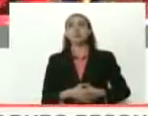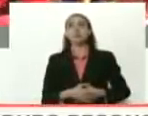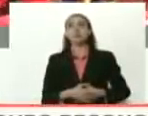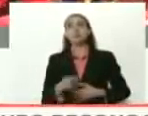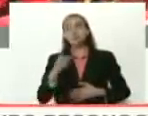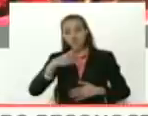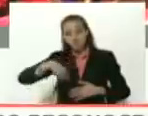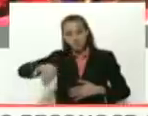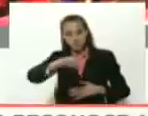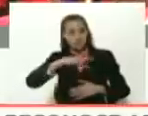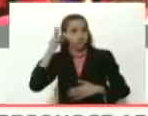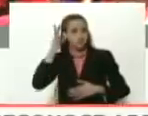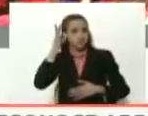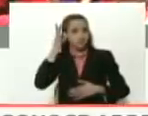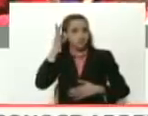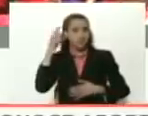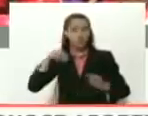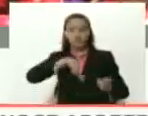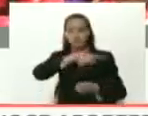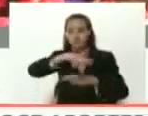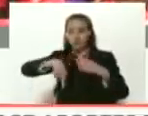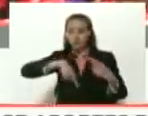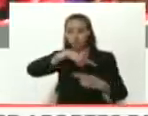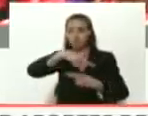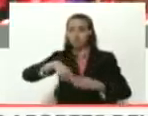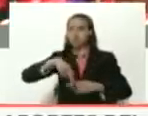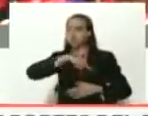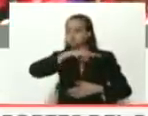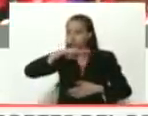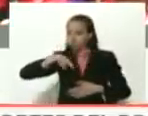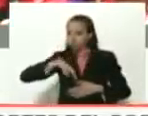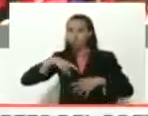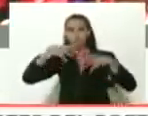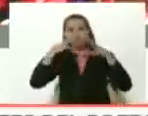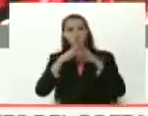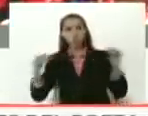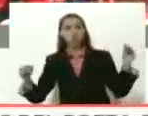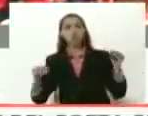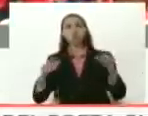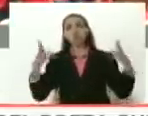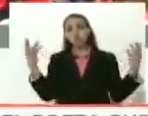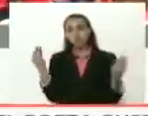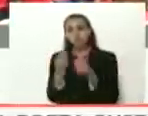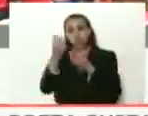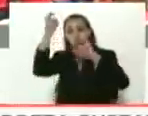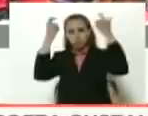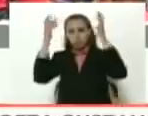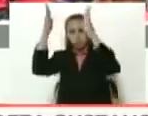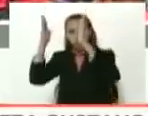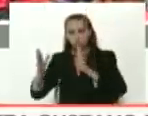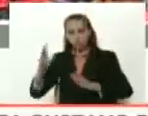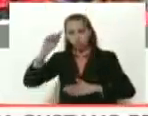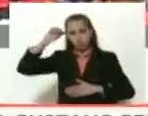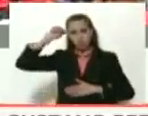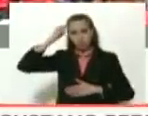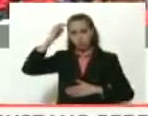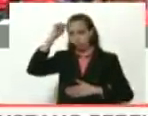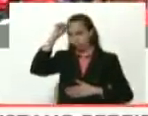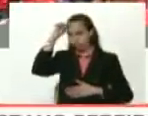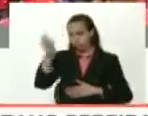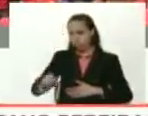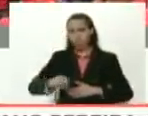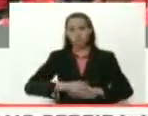Mujeres de la patria, mujeres revolucionarias. Vamos todos junto a Chávez. Recordando al comandante Hugo